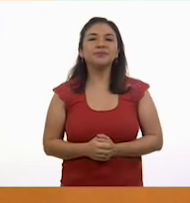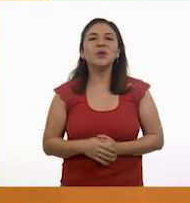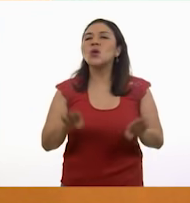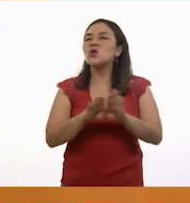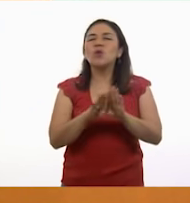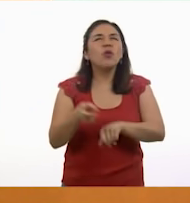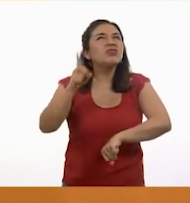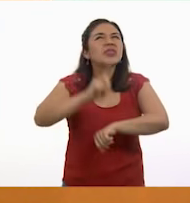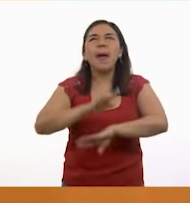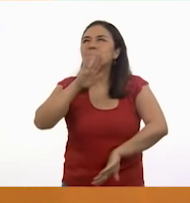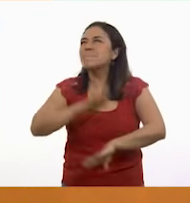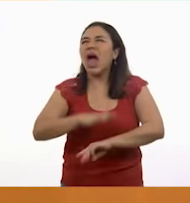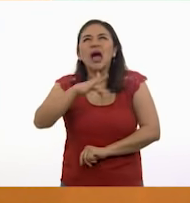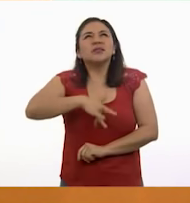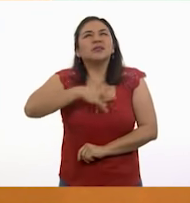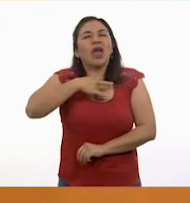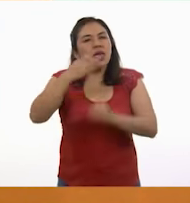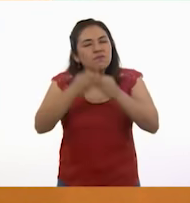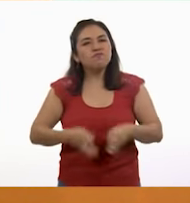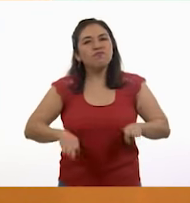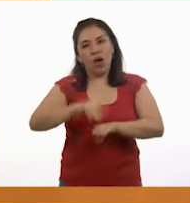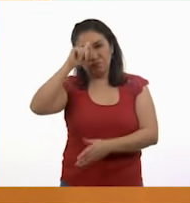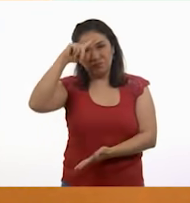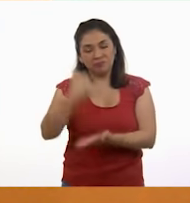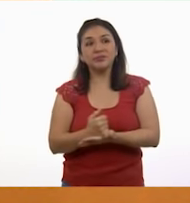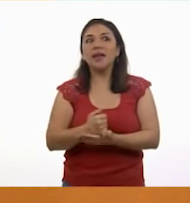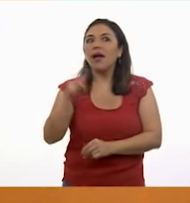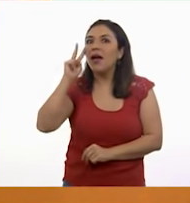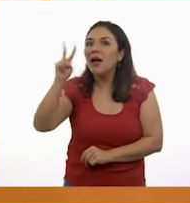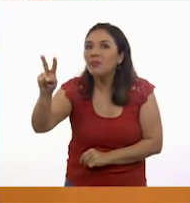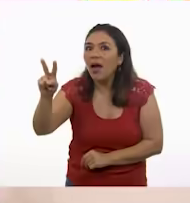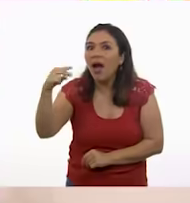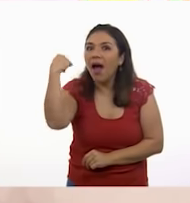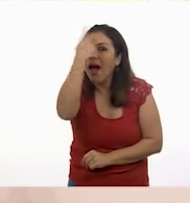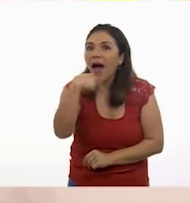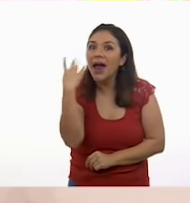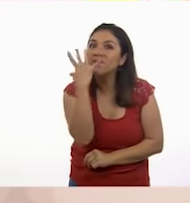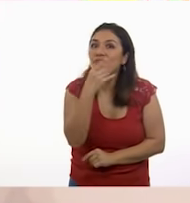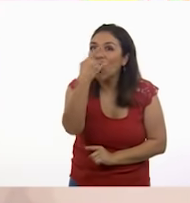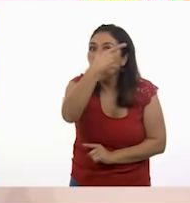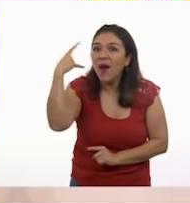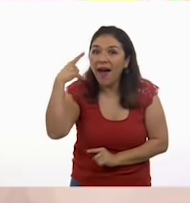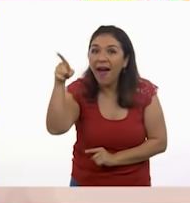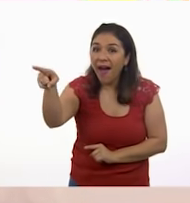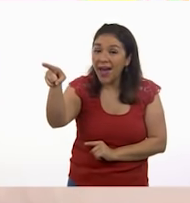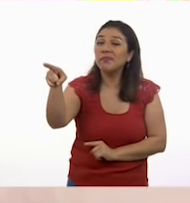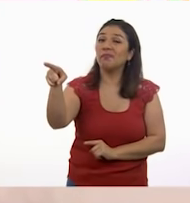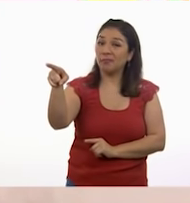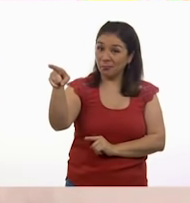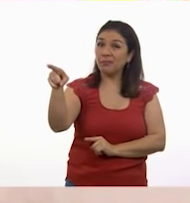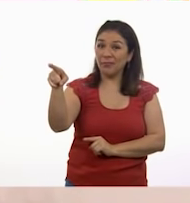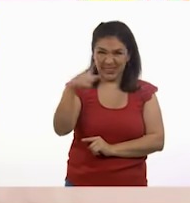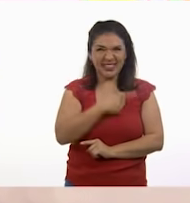evento es muy importante como en eventos muy importantes y me encanta tu máscara o les gusta la máscara de